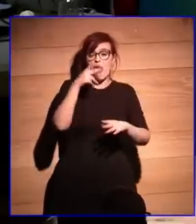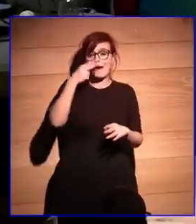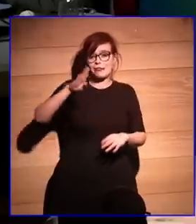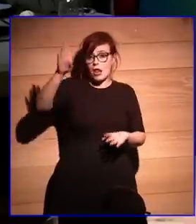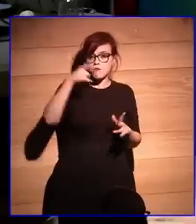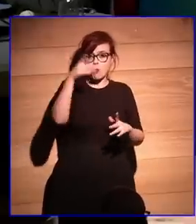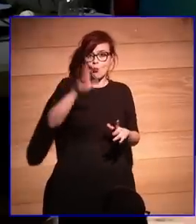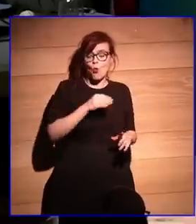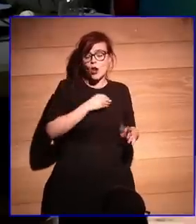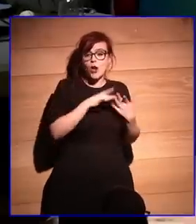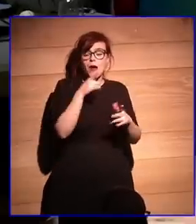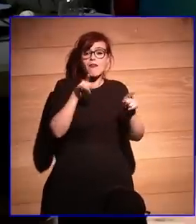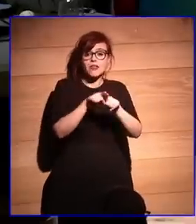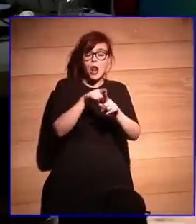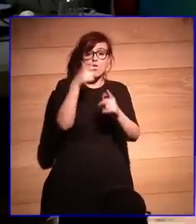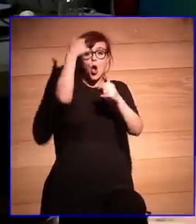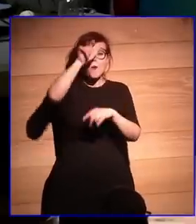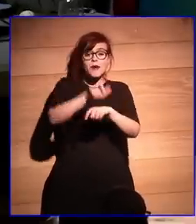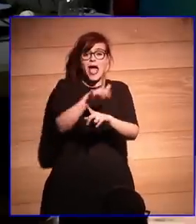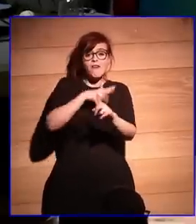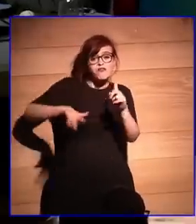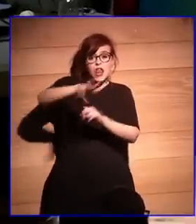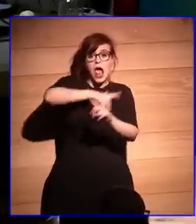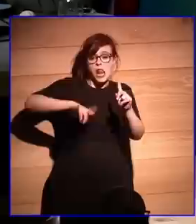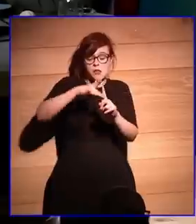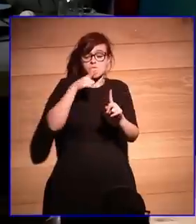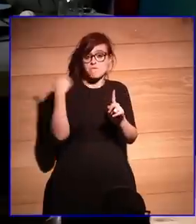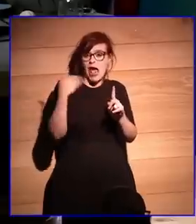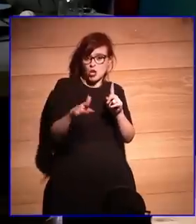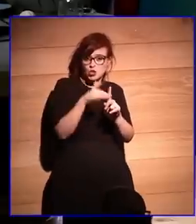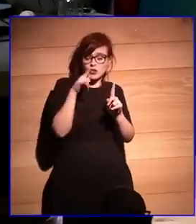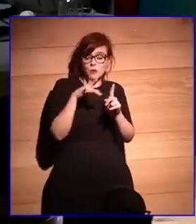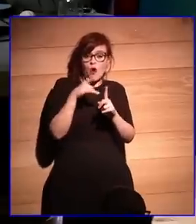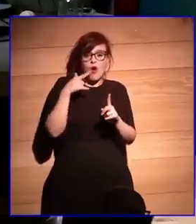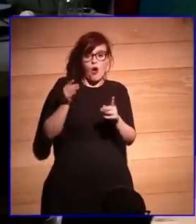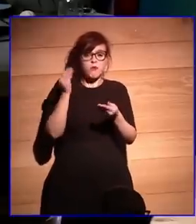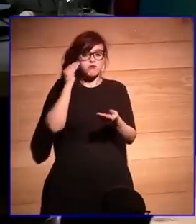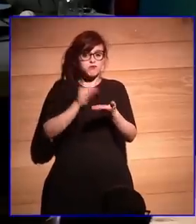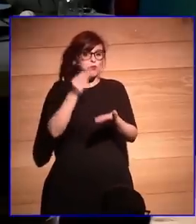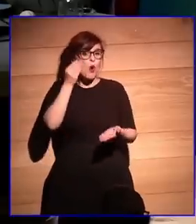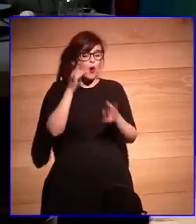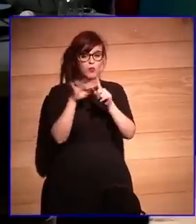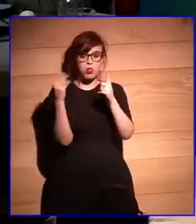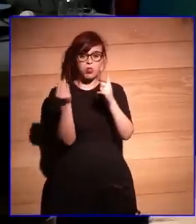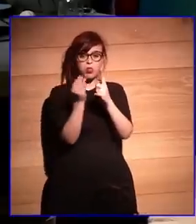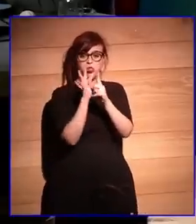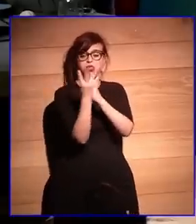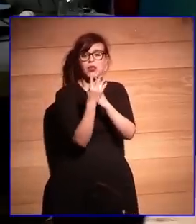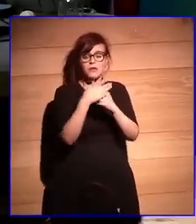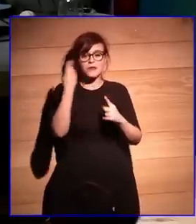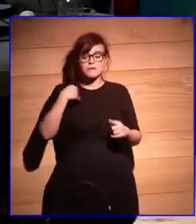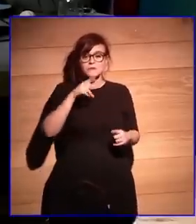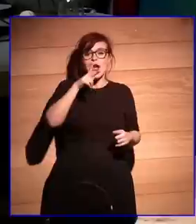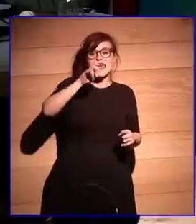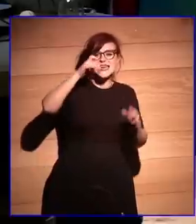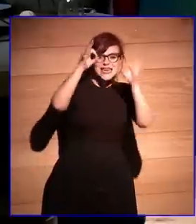decir, es un pobre hombre rodeado de inútiles al que le están asediando. Claro, es que están todo en la camarilla de pues Goebbels, Himmler,